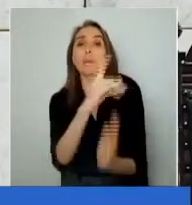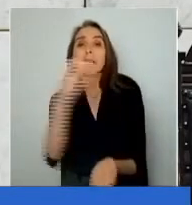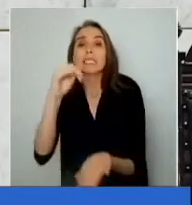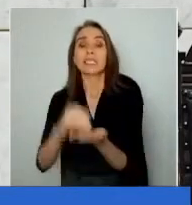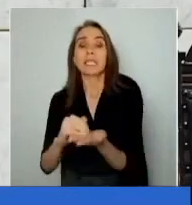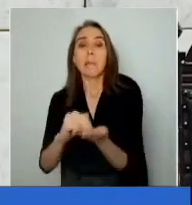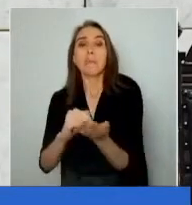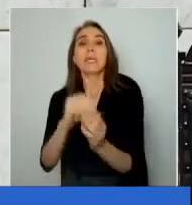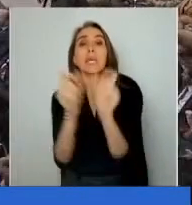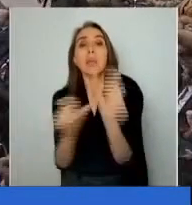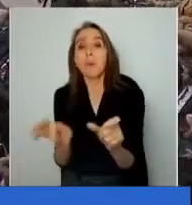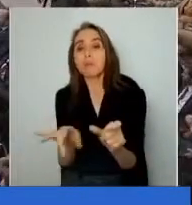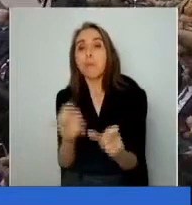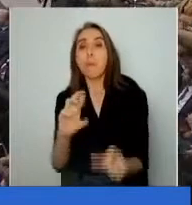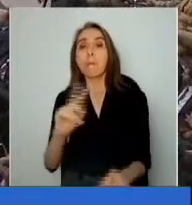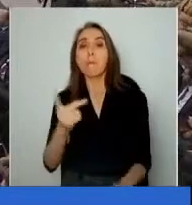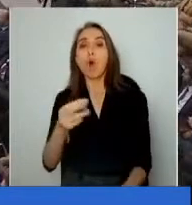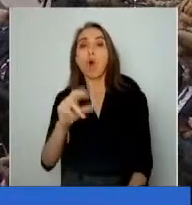Chile